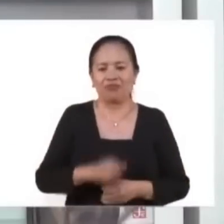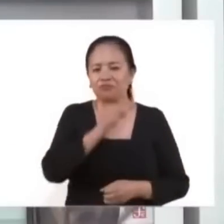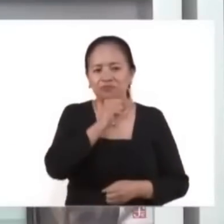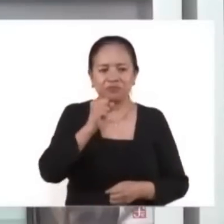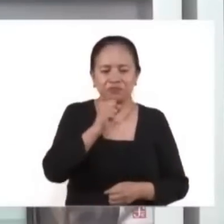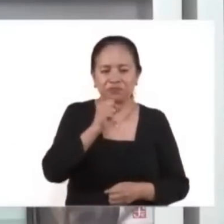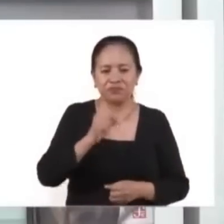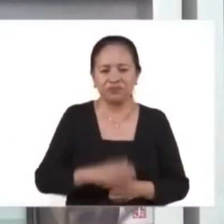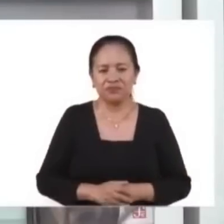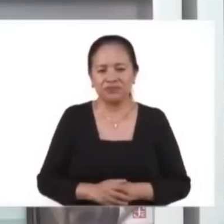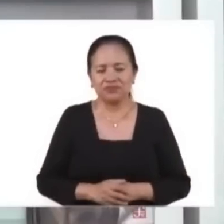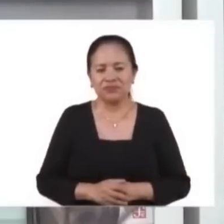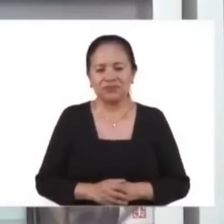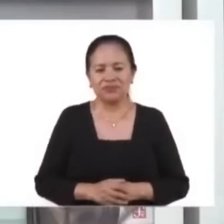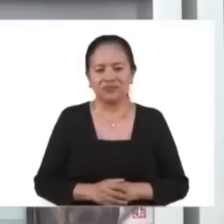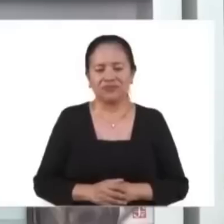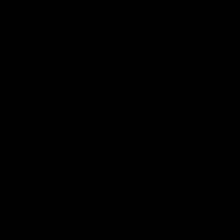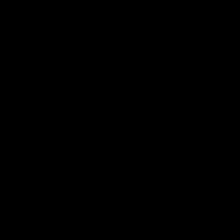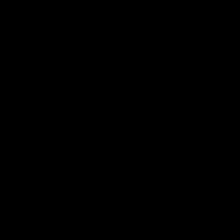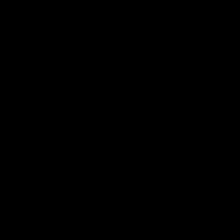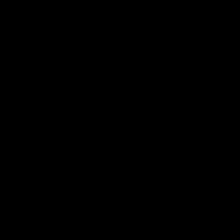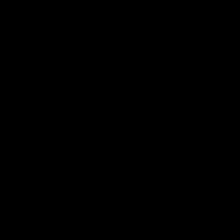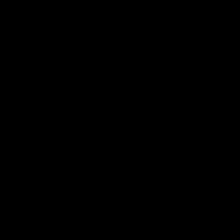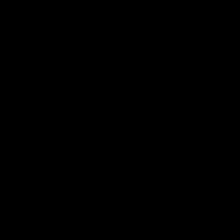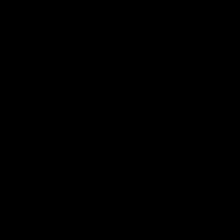no es un medio de comunicación es un medio de propaganda